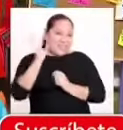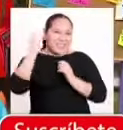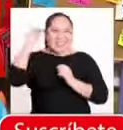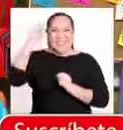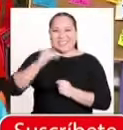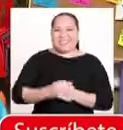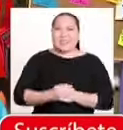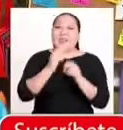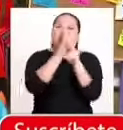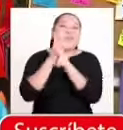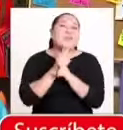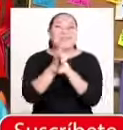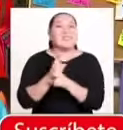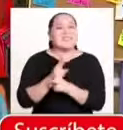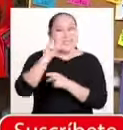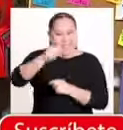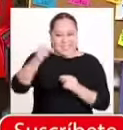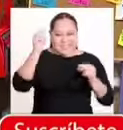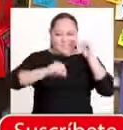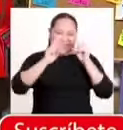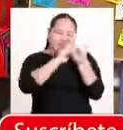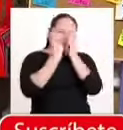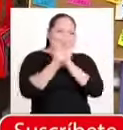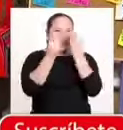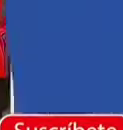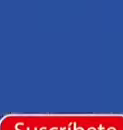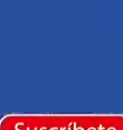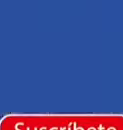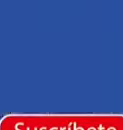¡Chau! ¡Cuídense y reciclen mucho!